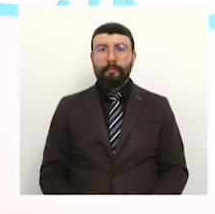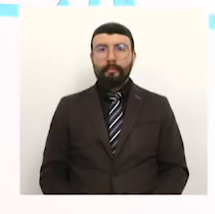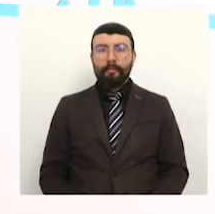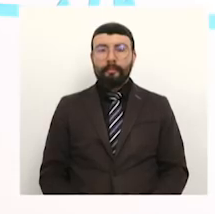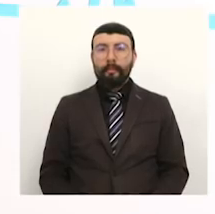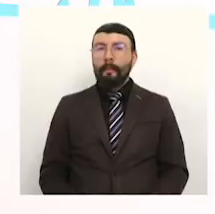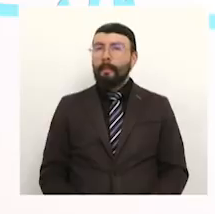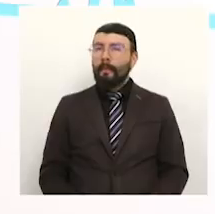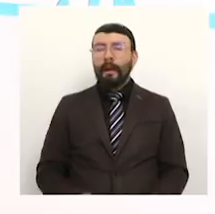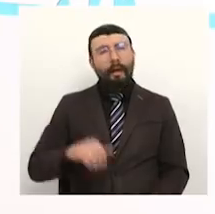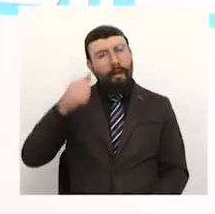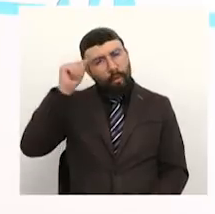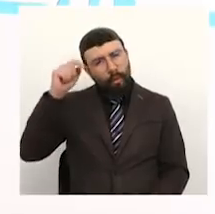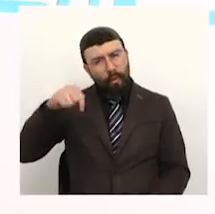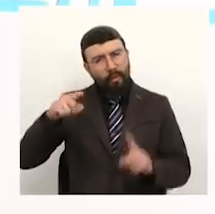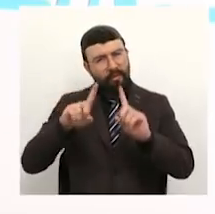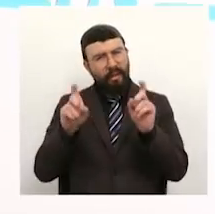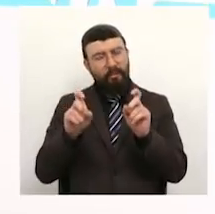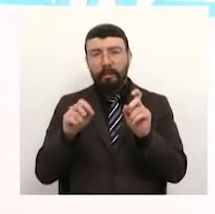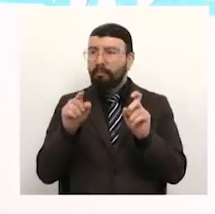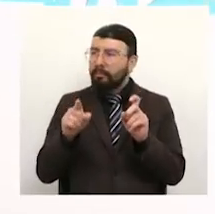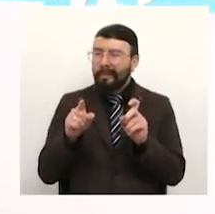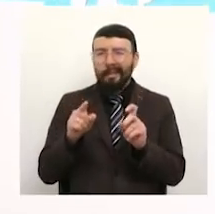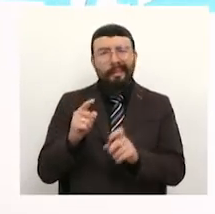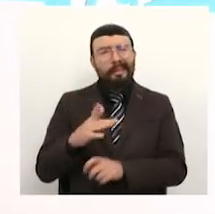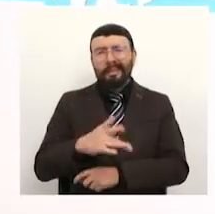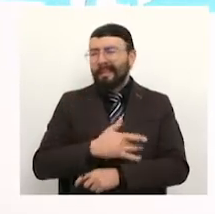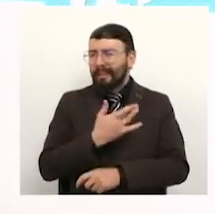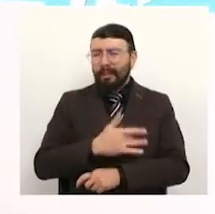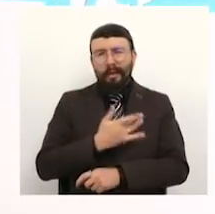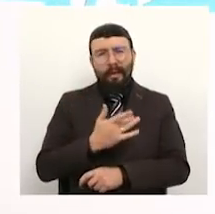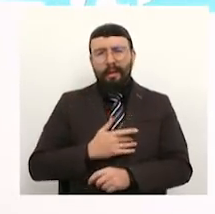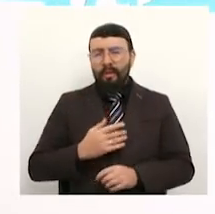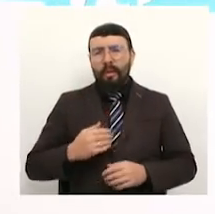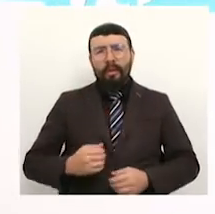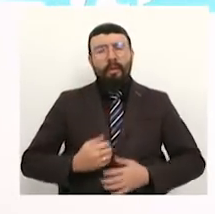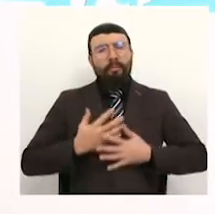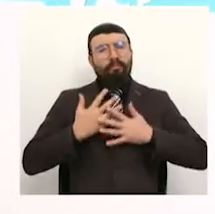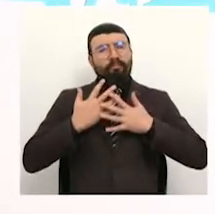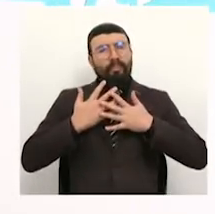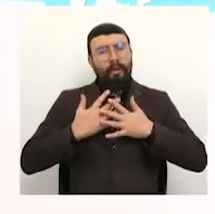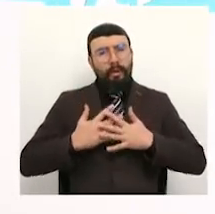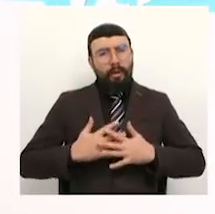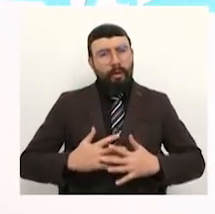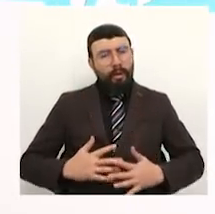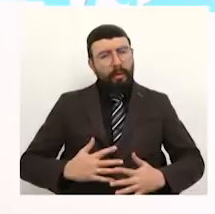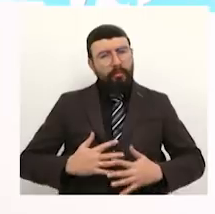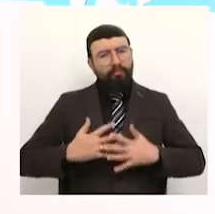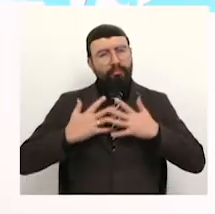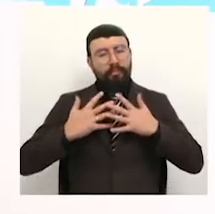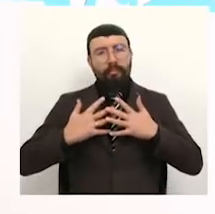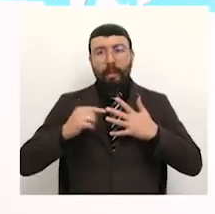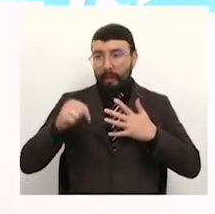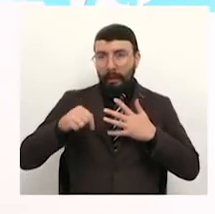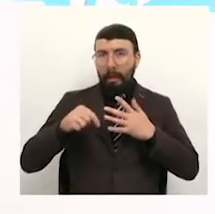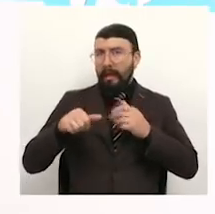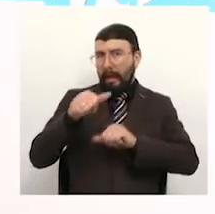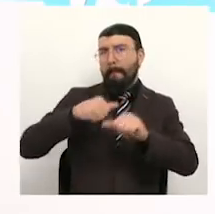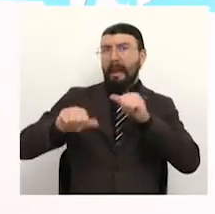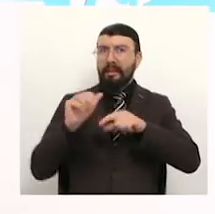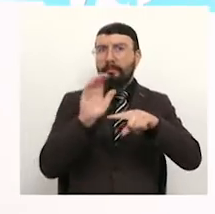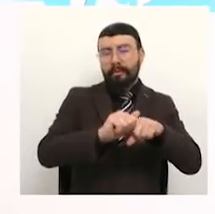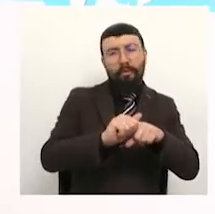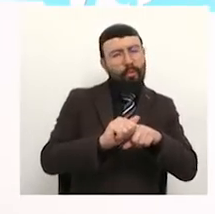recuerden que el tema de hoy es toda la sintomatología respiratoria sin reemplazar una consulta medical para que ustedes